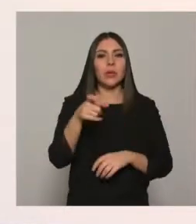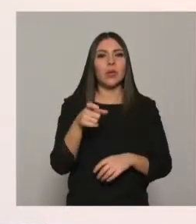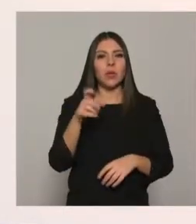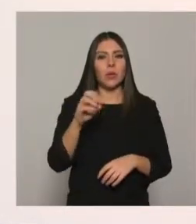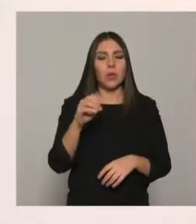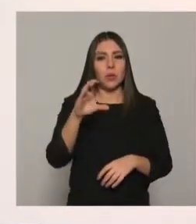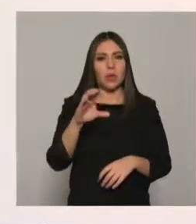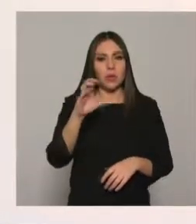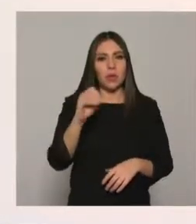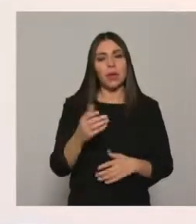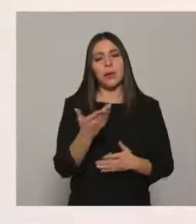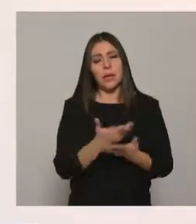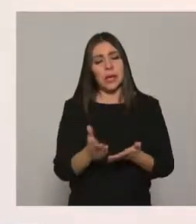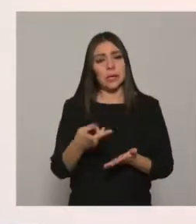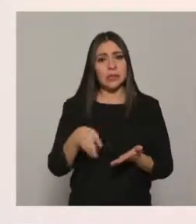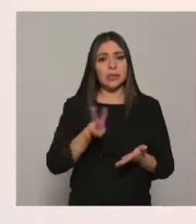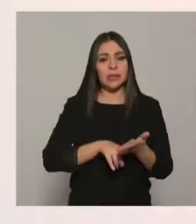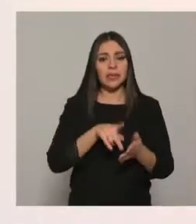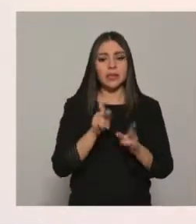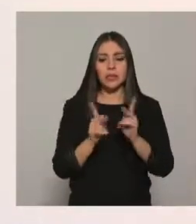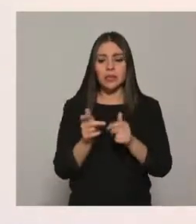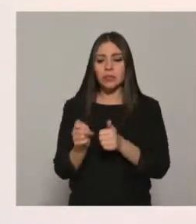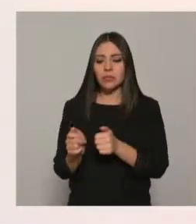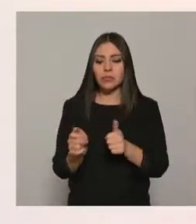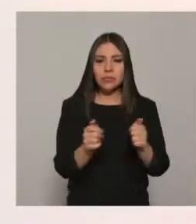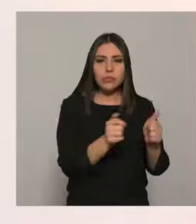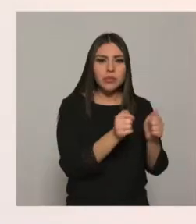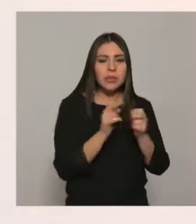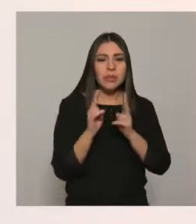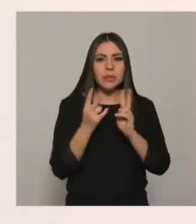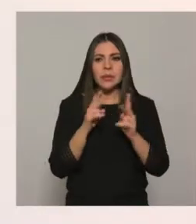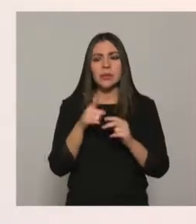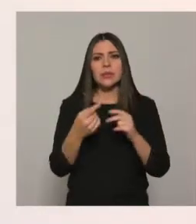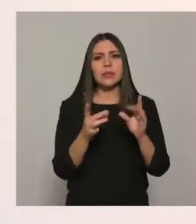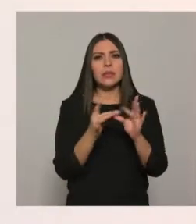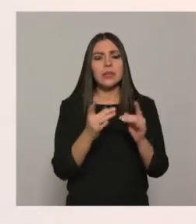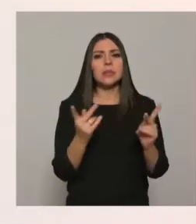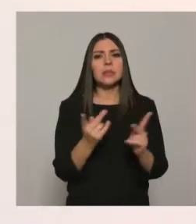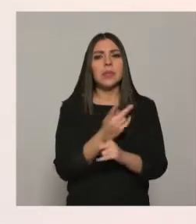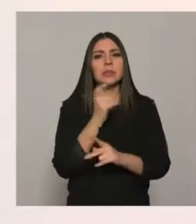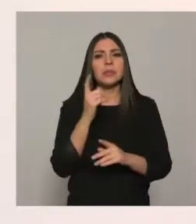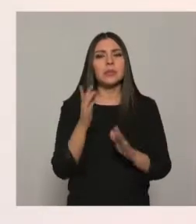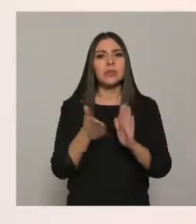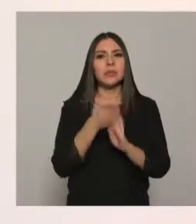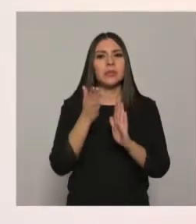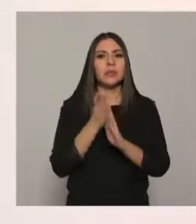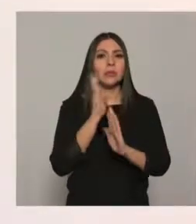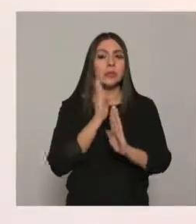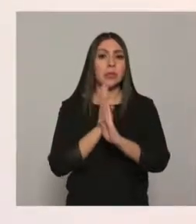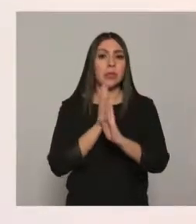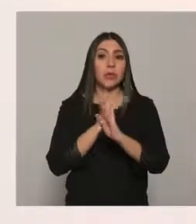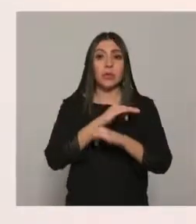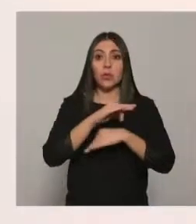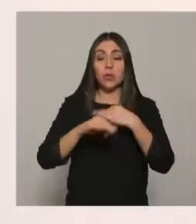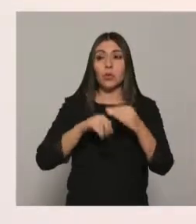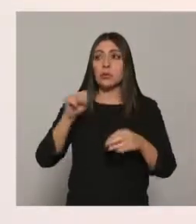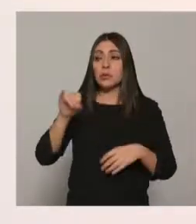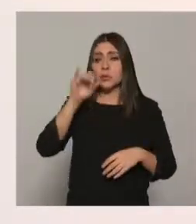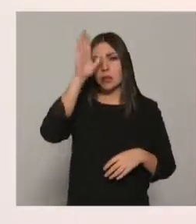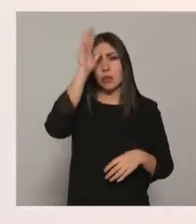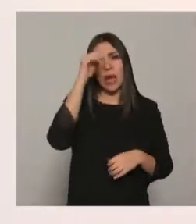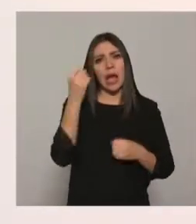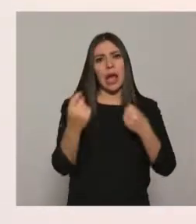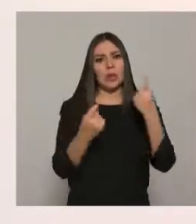ha comentado evidentemente en ese chat pues lo que está ocurriendo con las obras del Metrobús. No todos están de acuerdo, hay muchos vecinos que